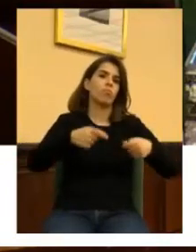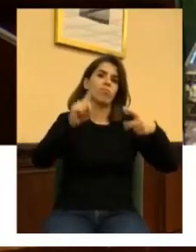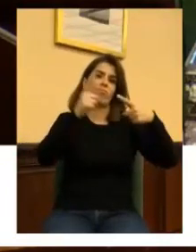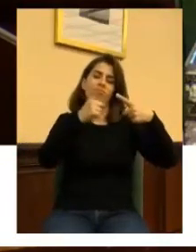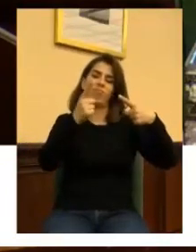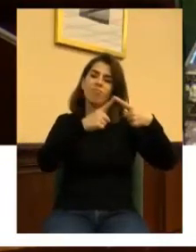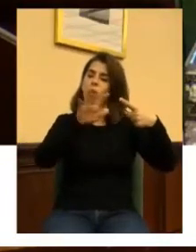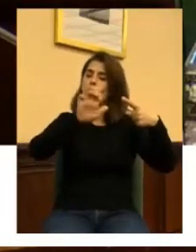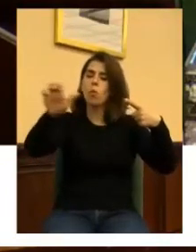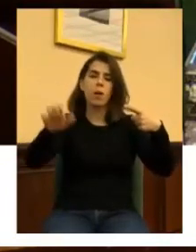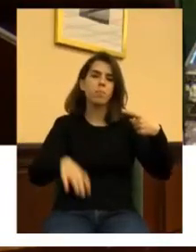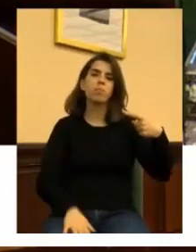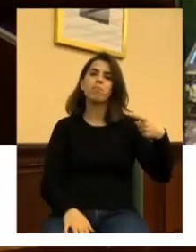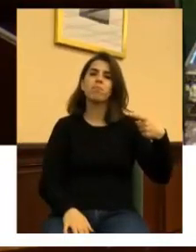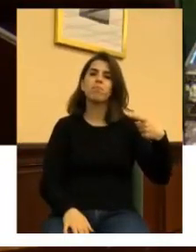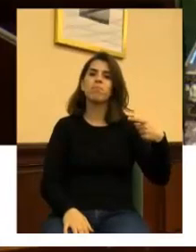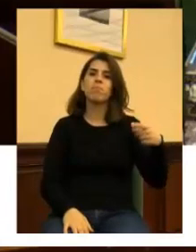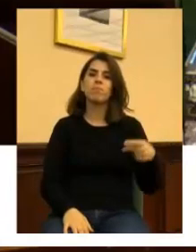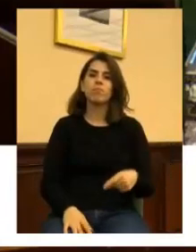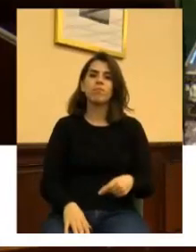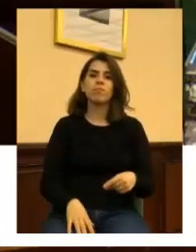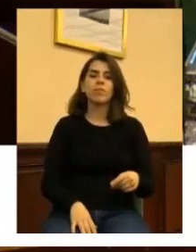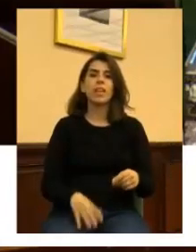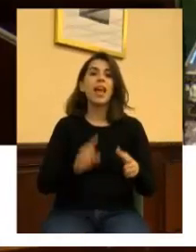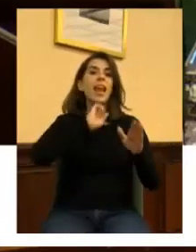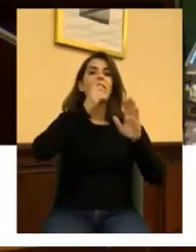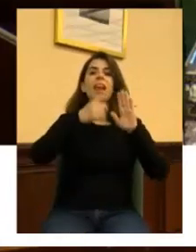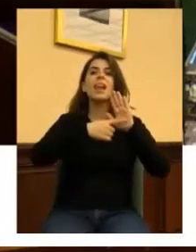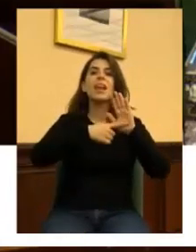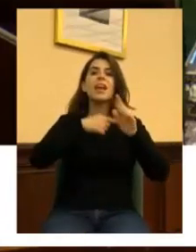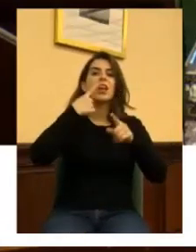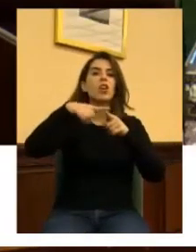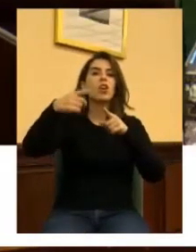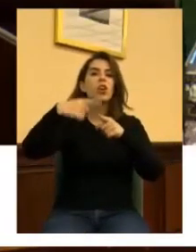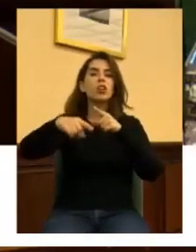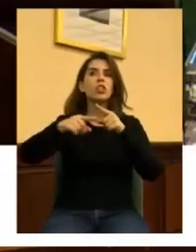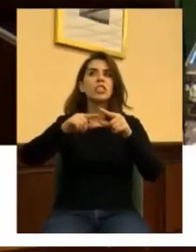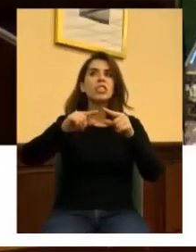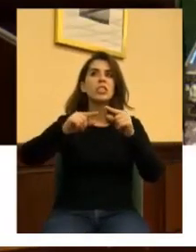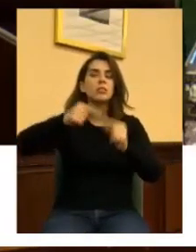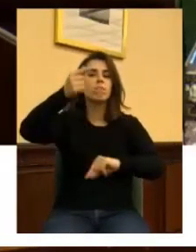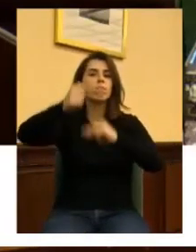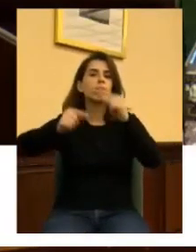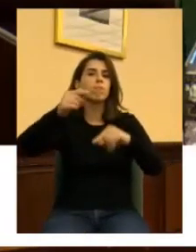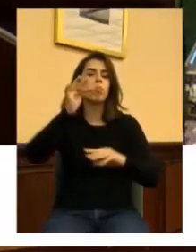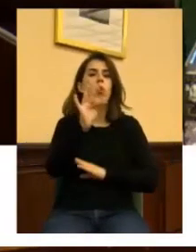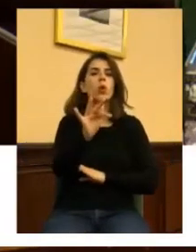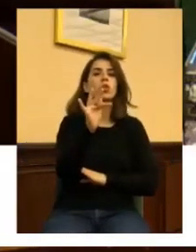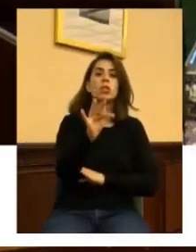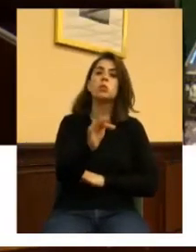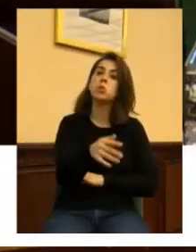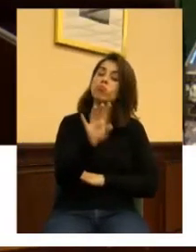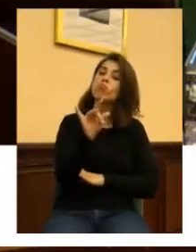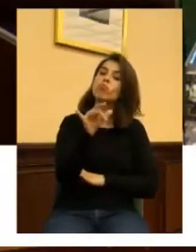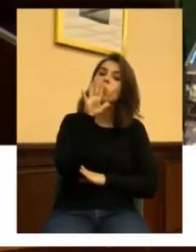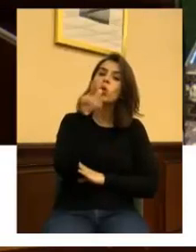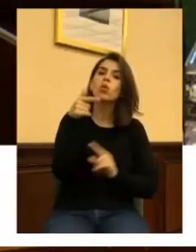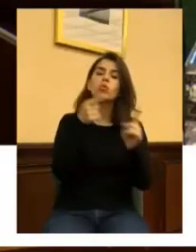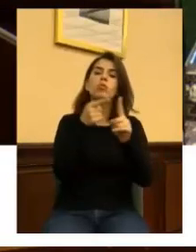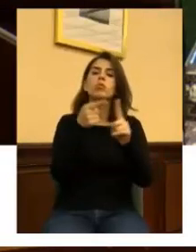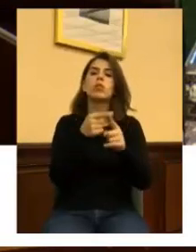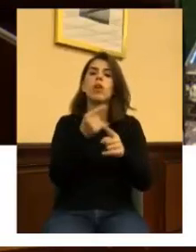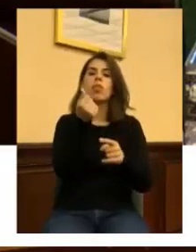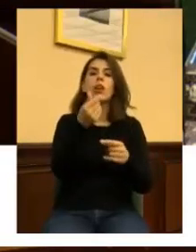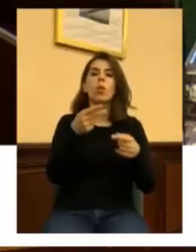Es cierto que la ley introduce elementos correctores positivos, básicamente para regular la subvención de